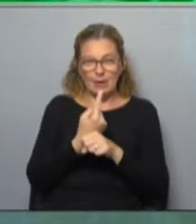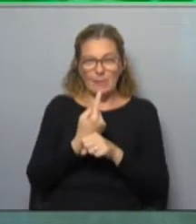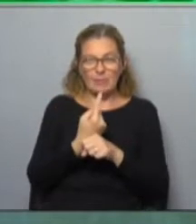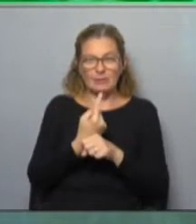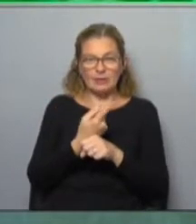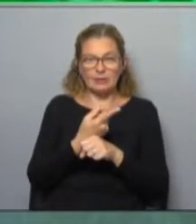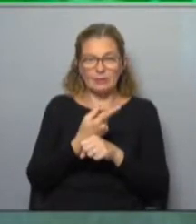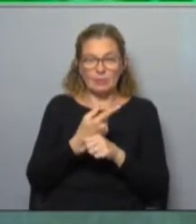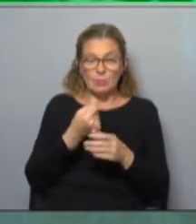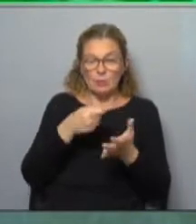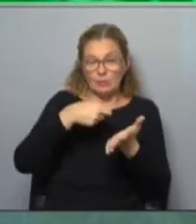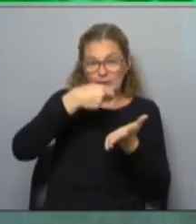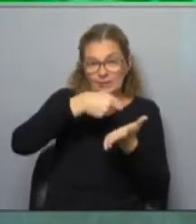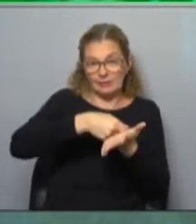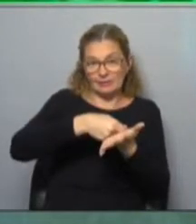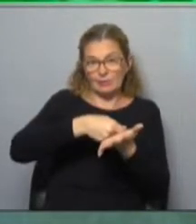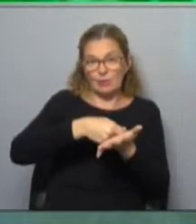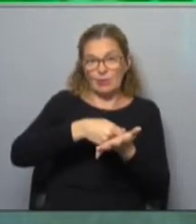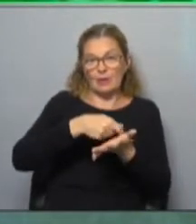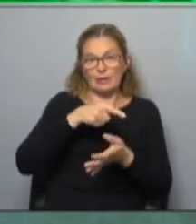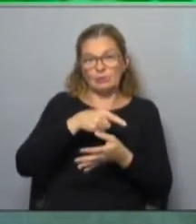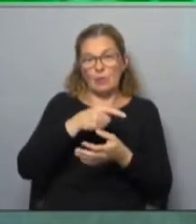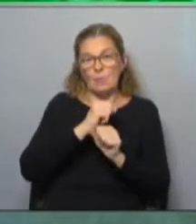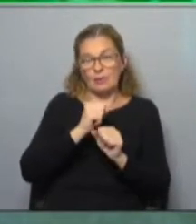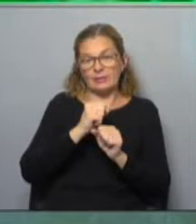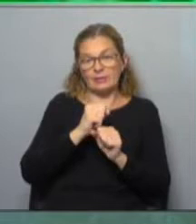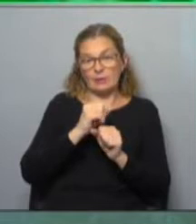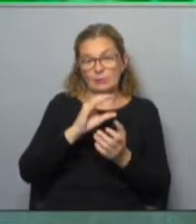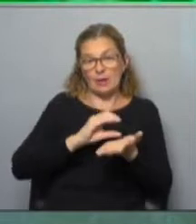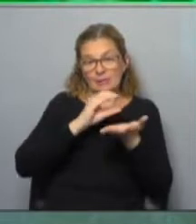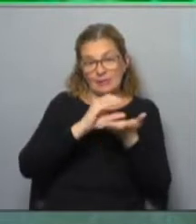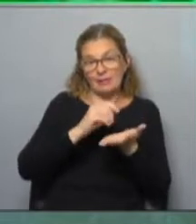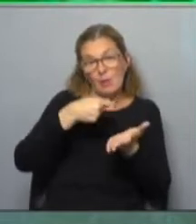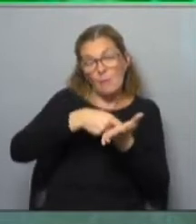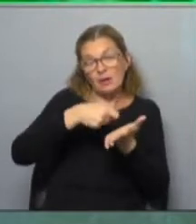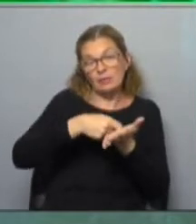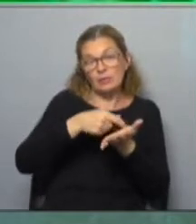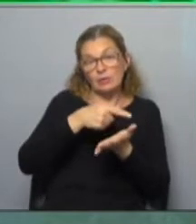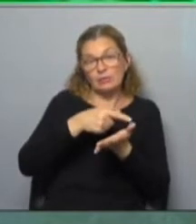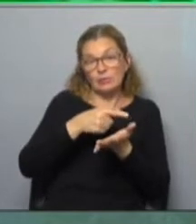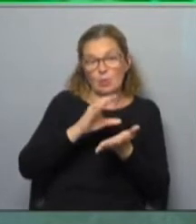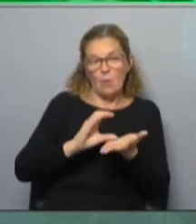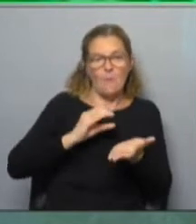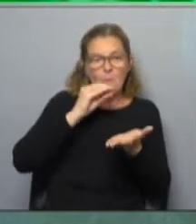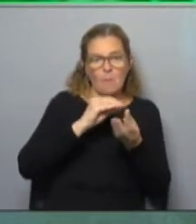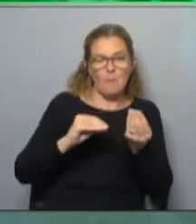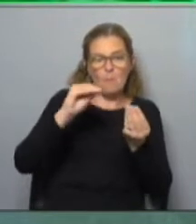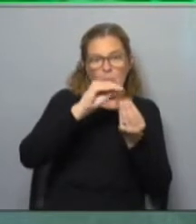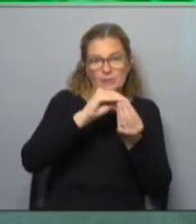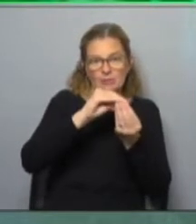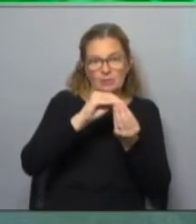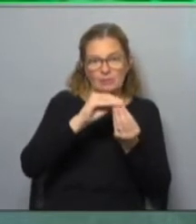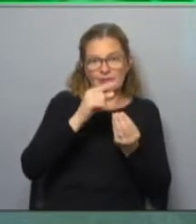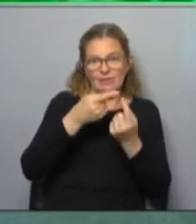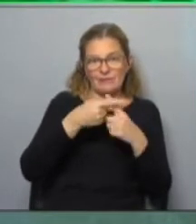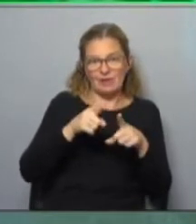primero es que es un ingreso, esto puede ser una tasa o un precio. Esto no es un impuesto. Al ser una tasa y un precio